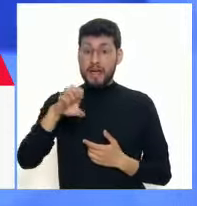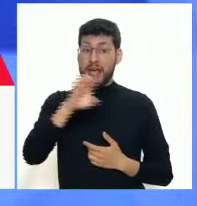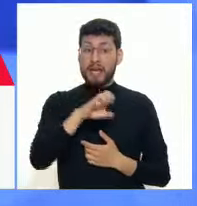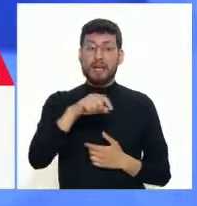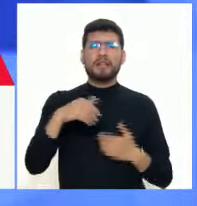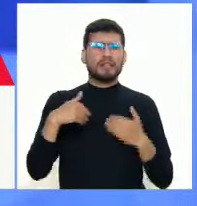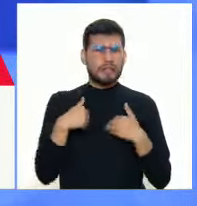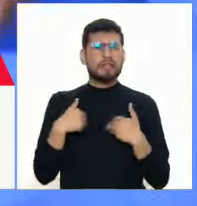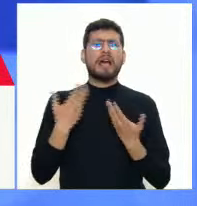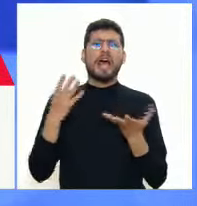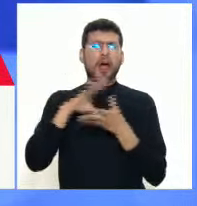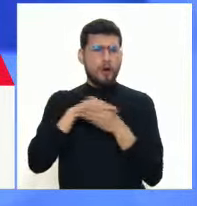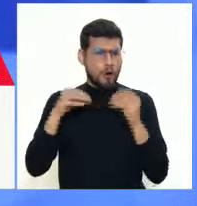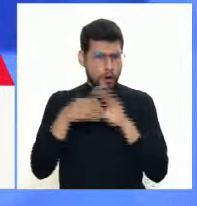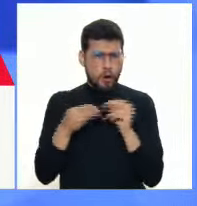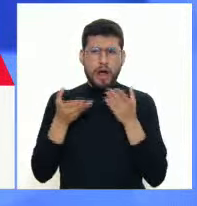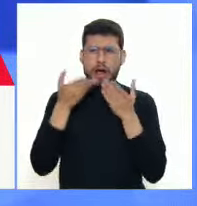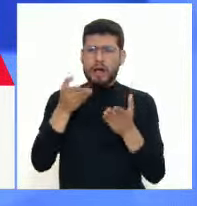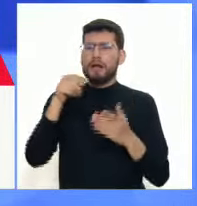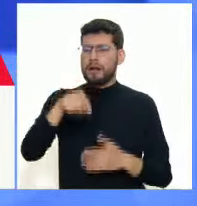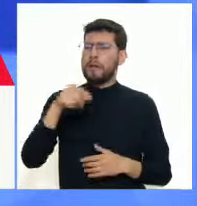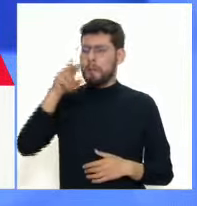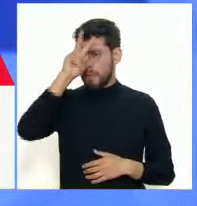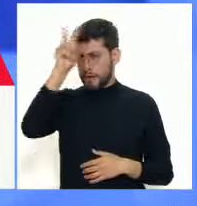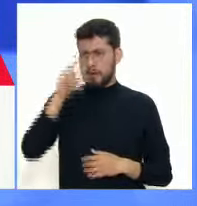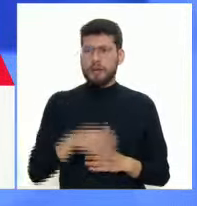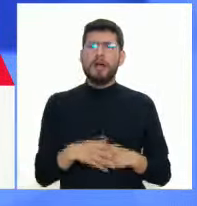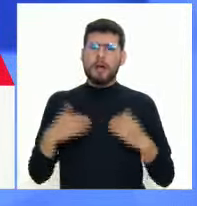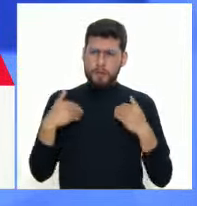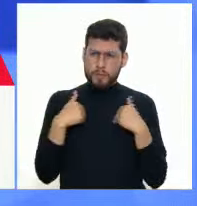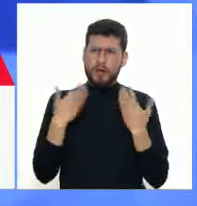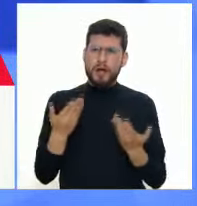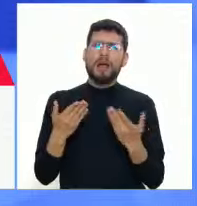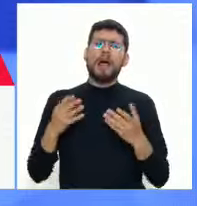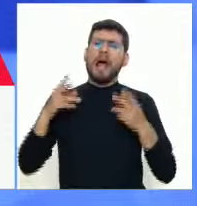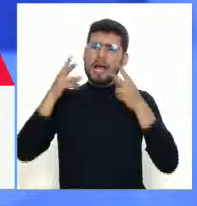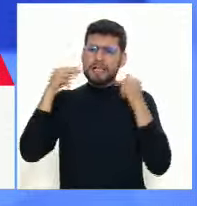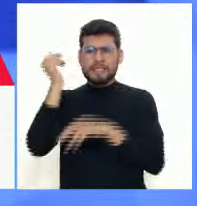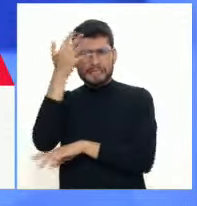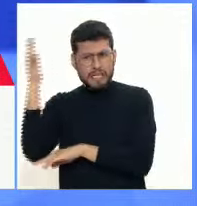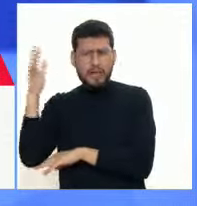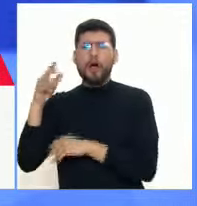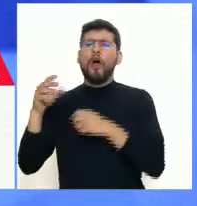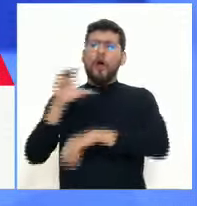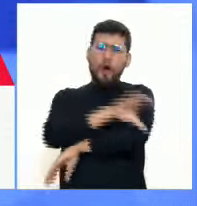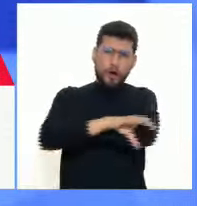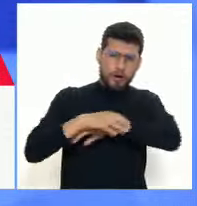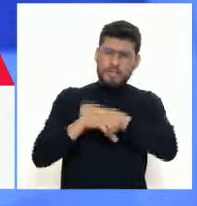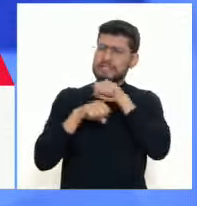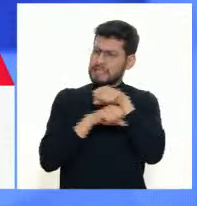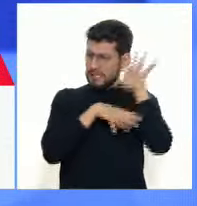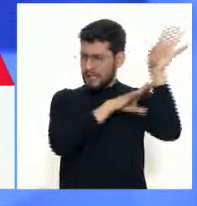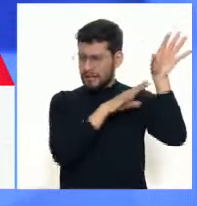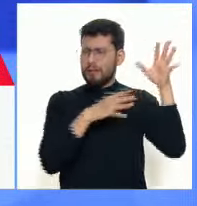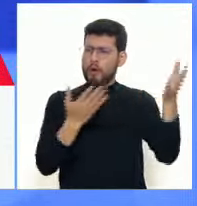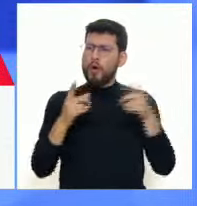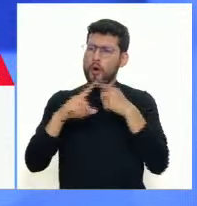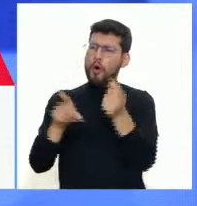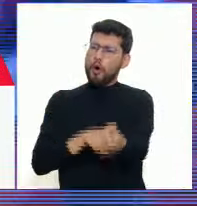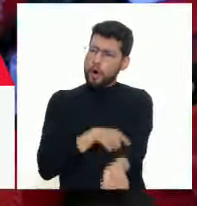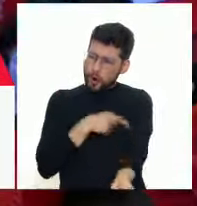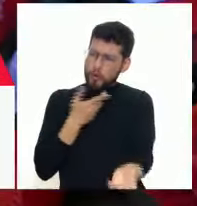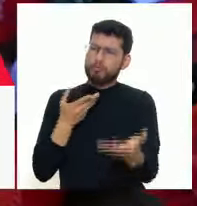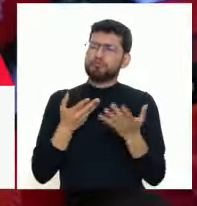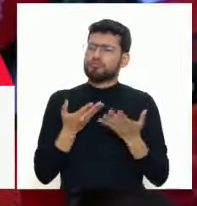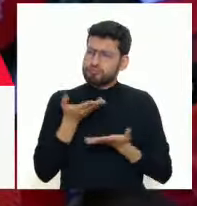vamos a dar historias de nuestro Perú. Vamos a conocer más nuestra selva, nuestra costa, nuestra sierra, nuestras